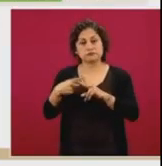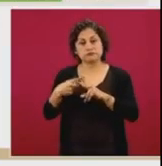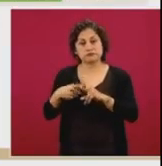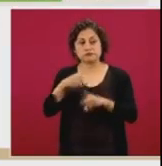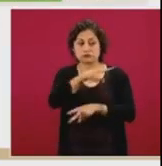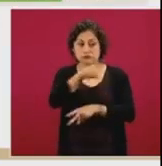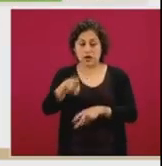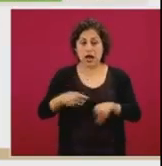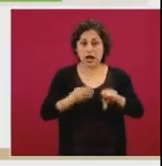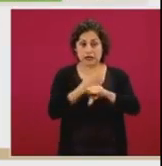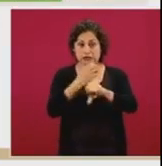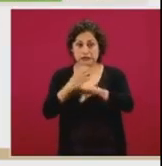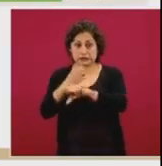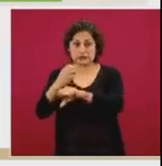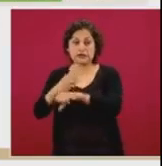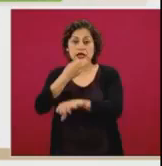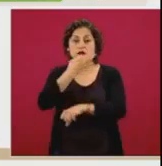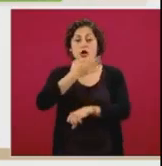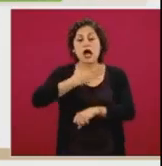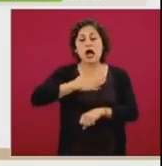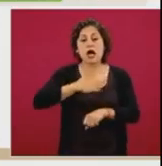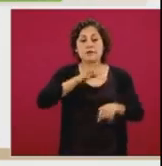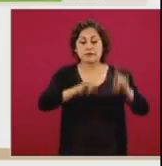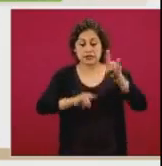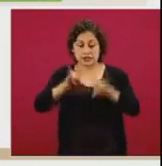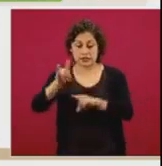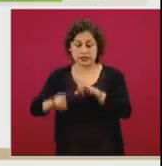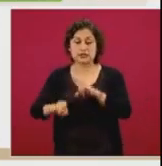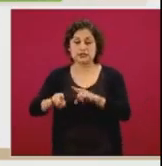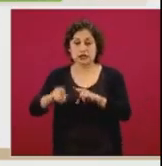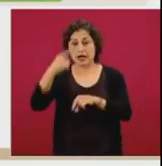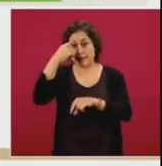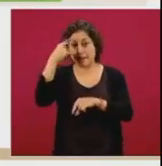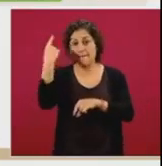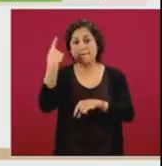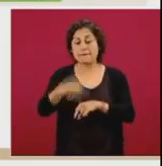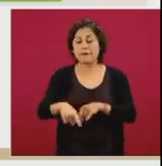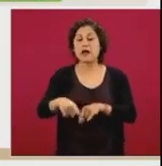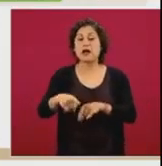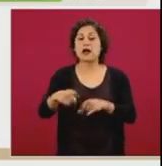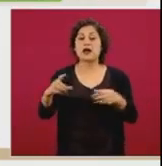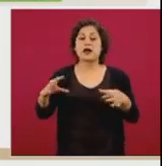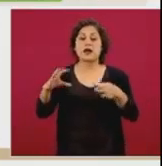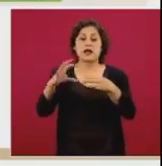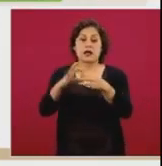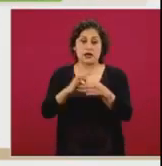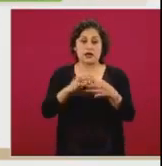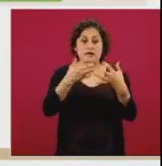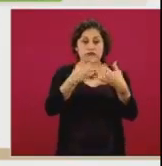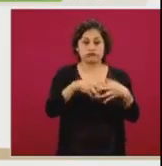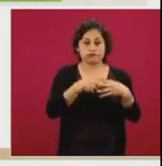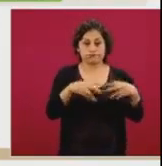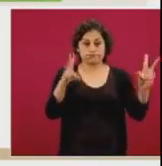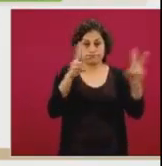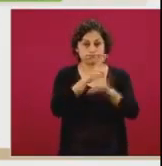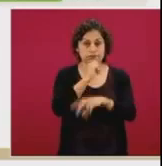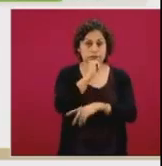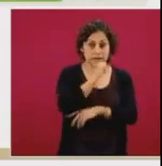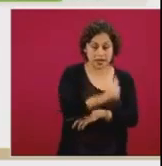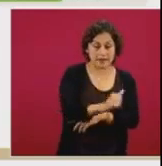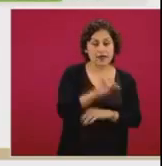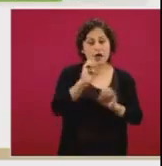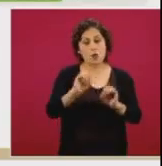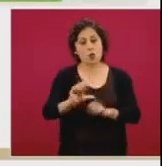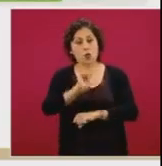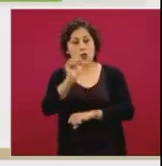el número de camas disponibles para infección respiratoria aguda grave sin ventilador mecánico, sin respirador mecánico y